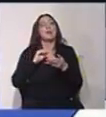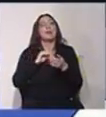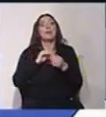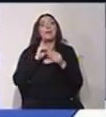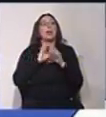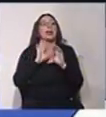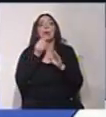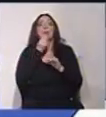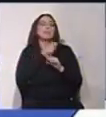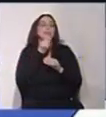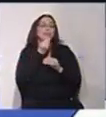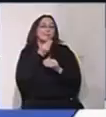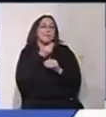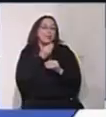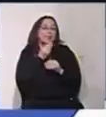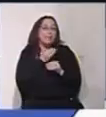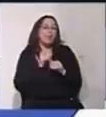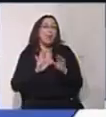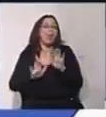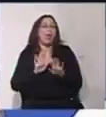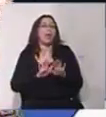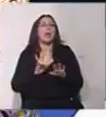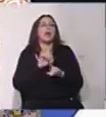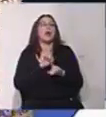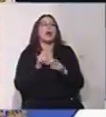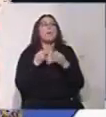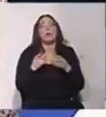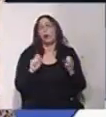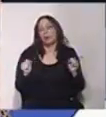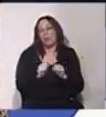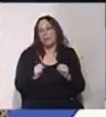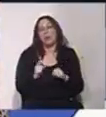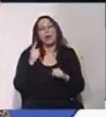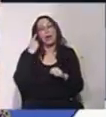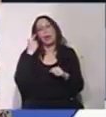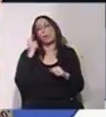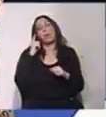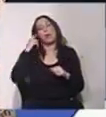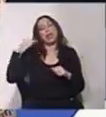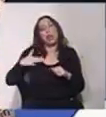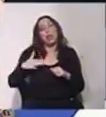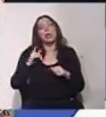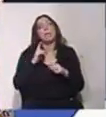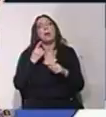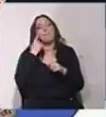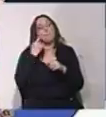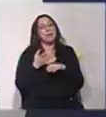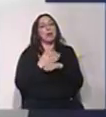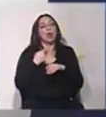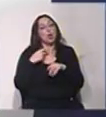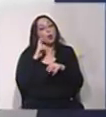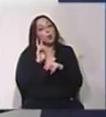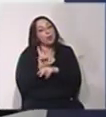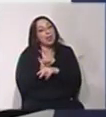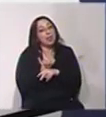Lo solapaba, lo camuflaba, pero quizá no por temor o por ignorancia, sino por ese mismo prejuicio de que te estoy cuidando para